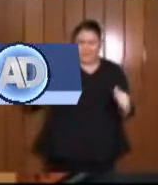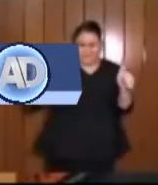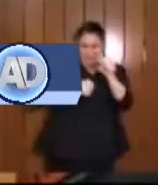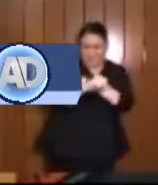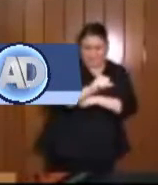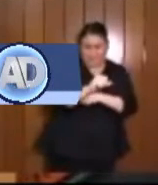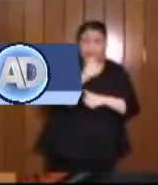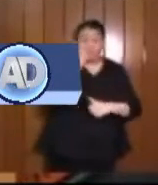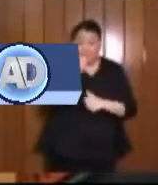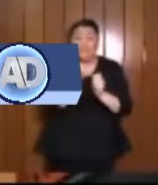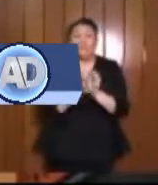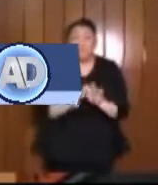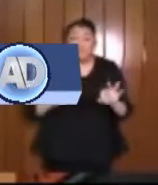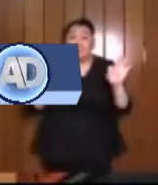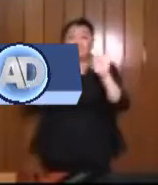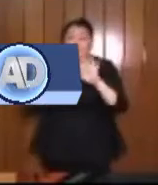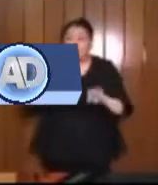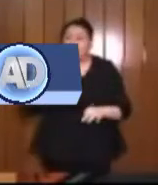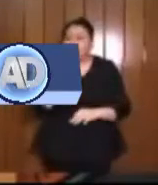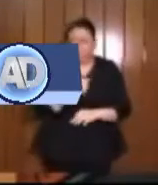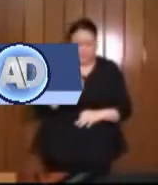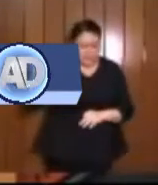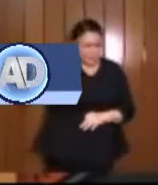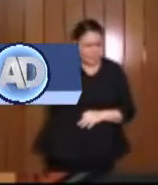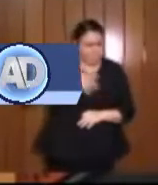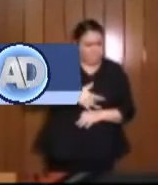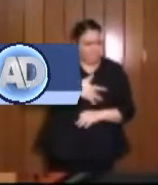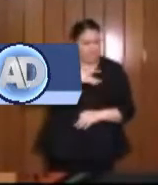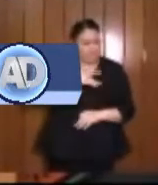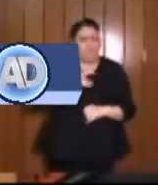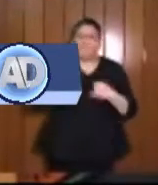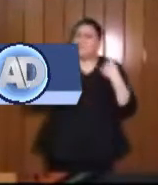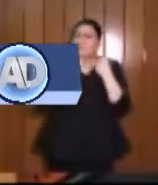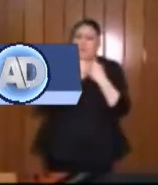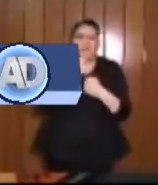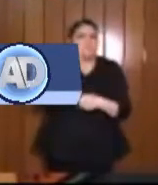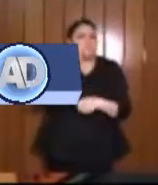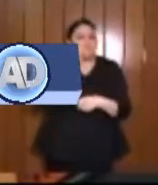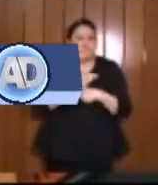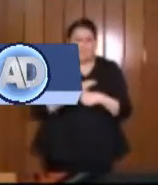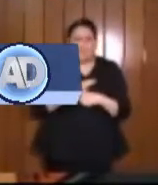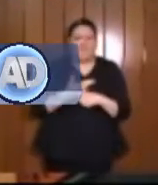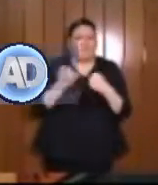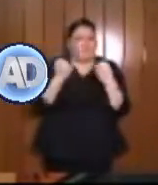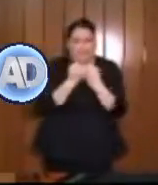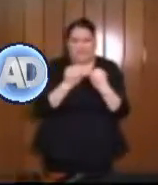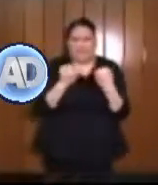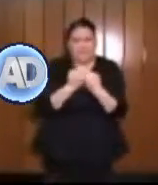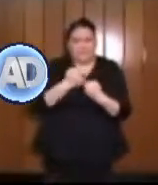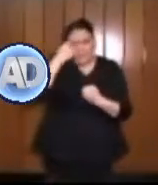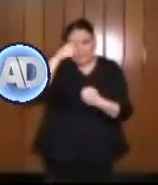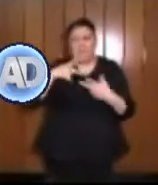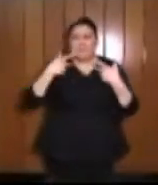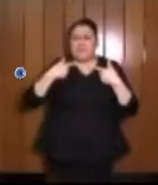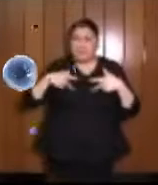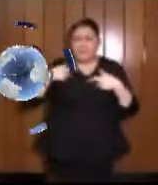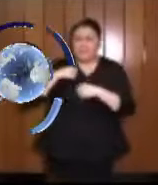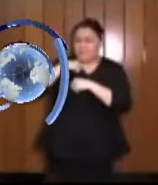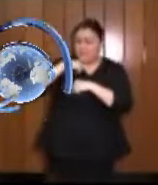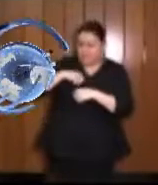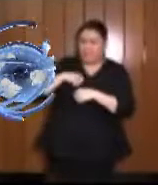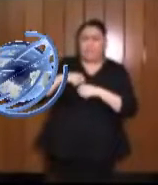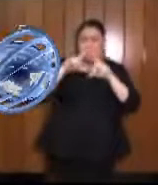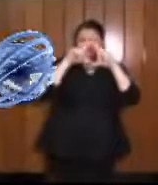momento importante para que refrendemos las características que animan a los ombudsperson